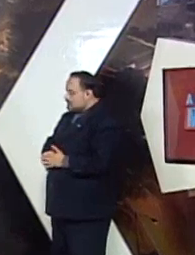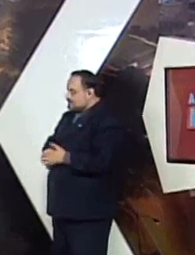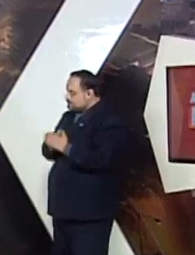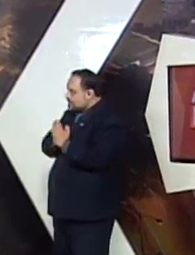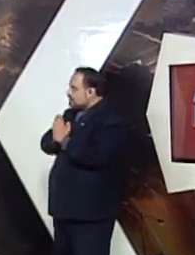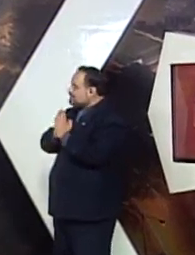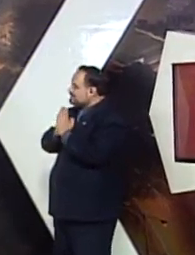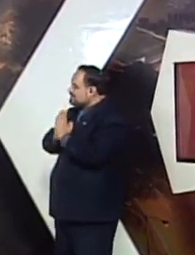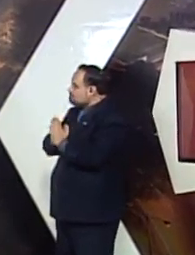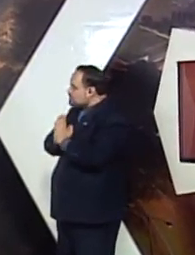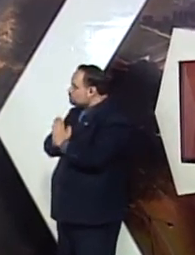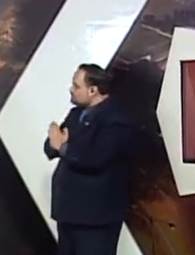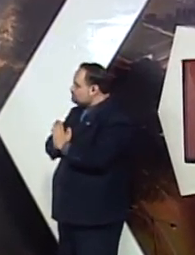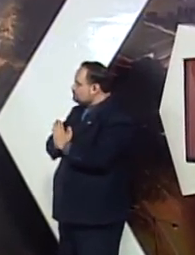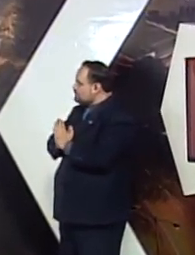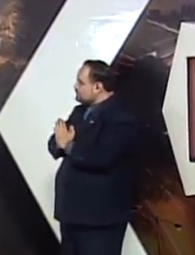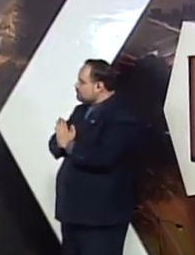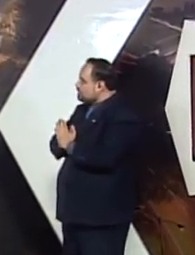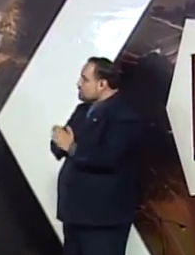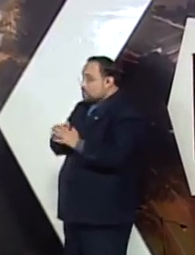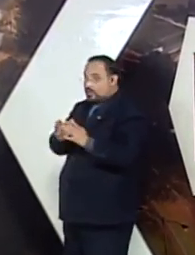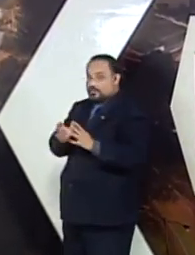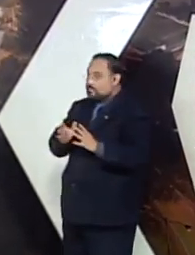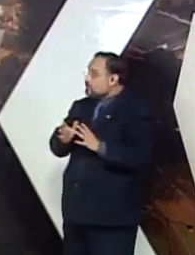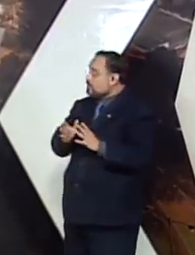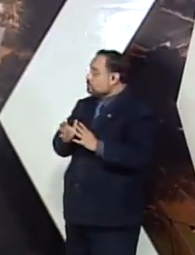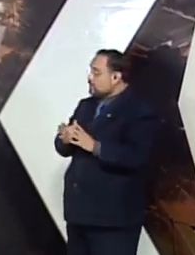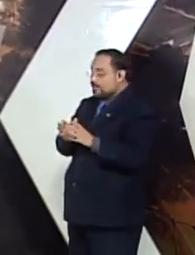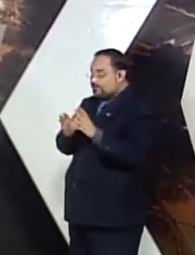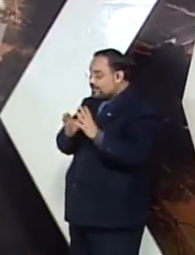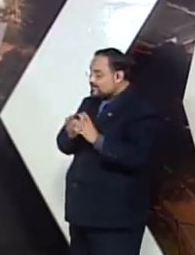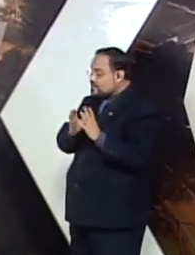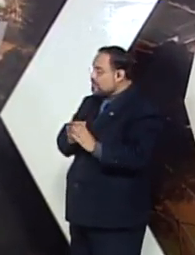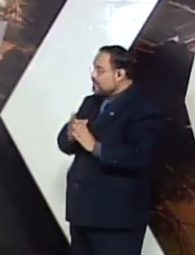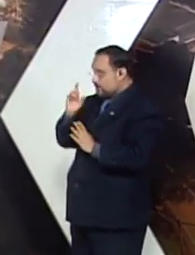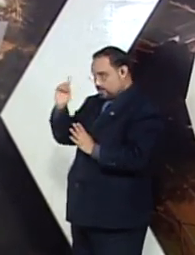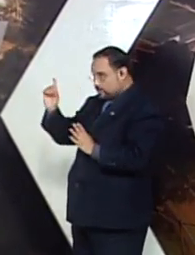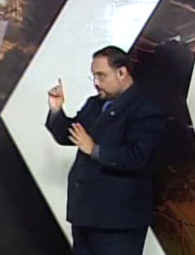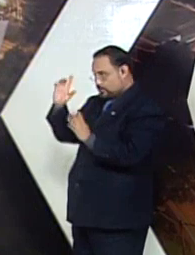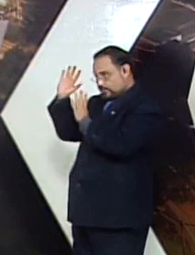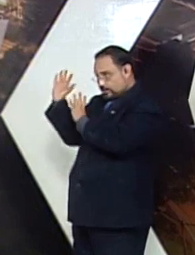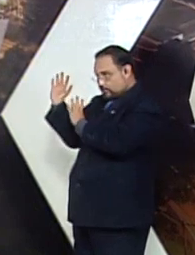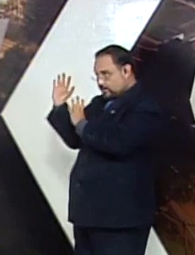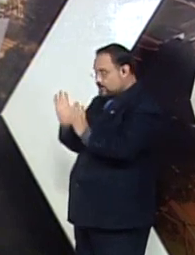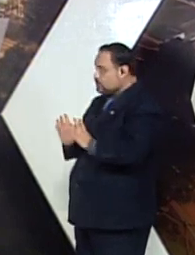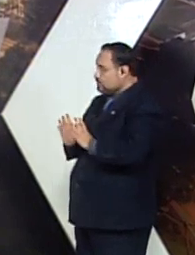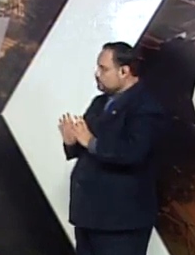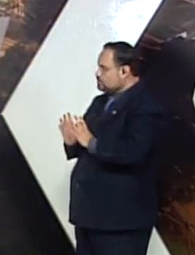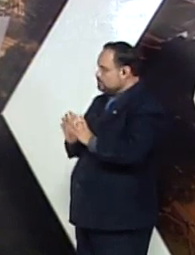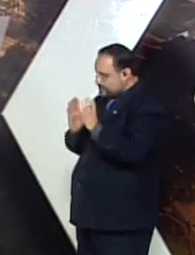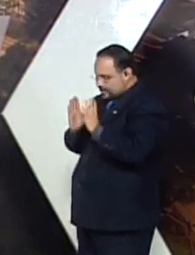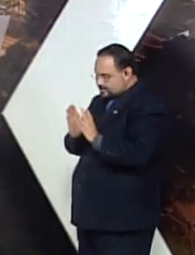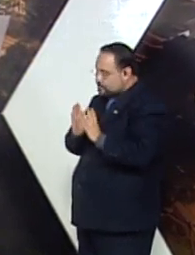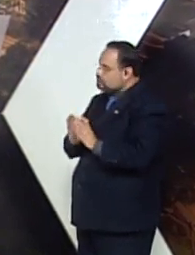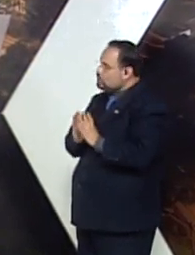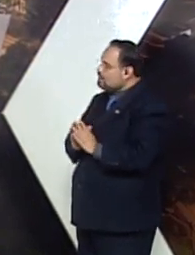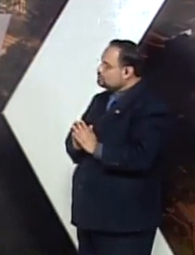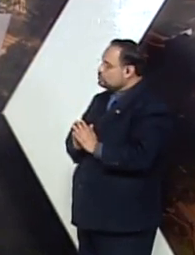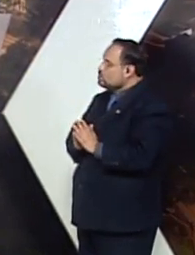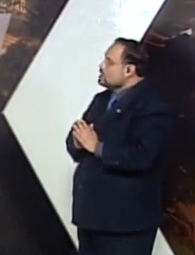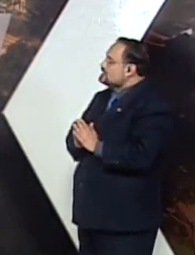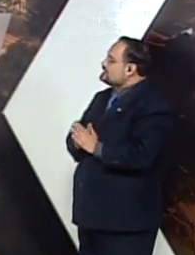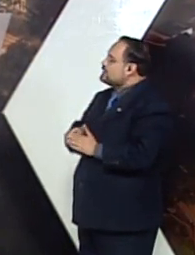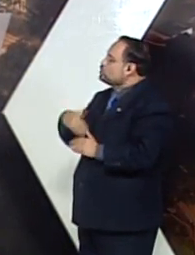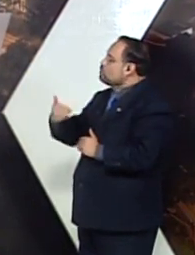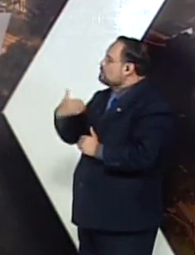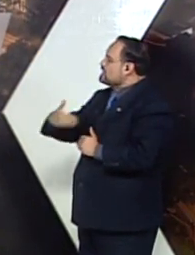para el análisis mira qué tremendo este primer tema porque estamos hablando que fácilmente en un año del 2019 2020 en este mismo lapso